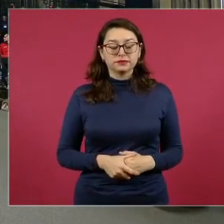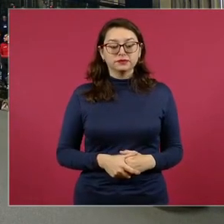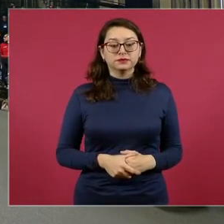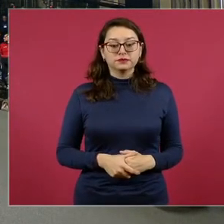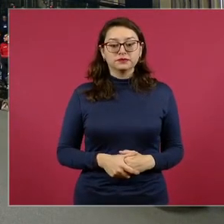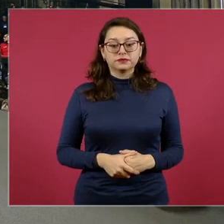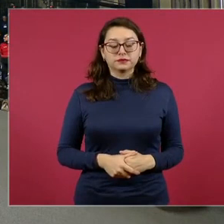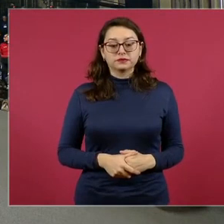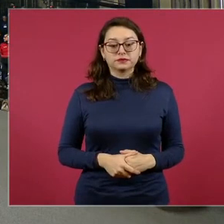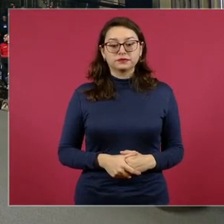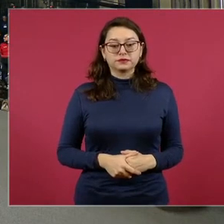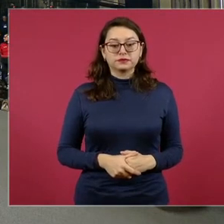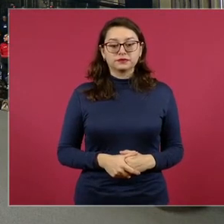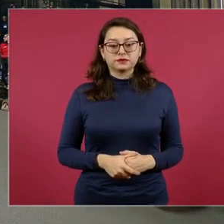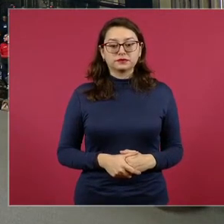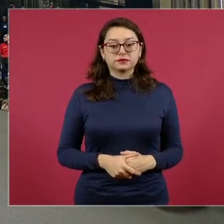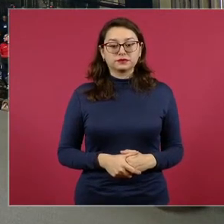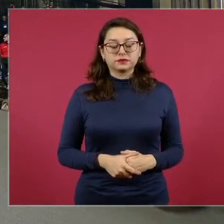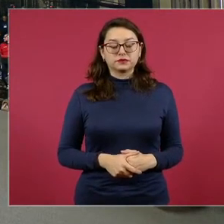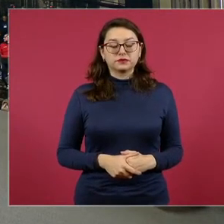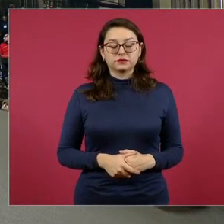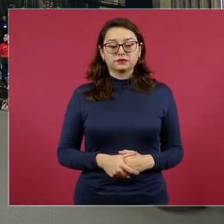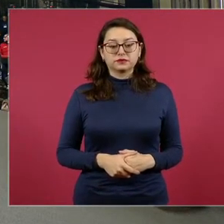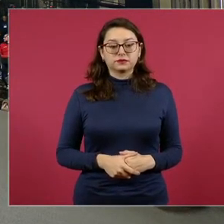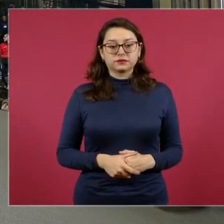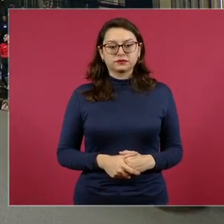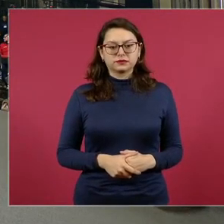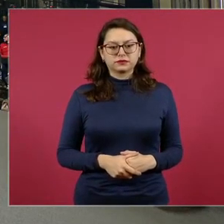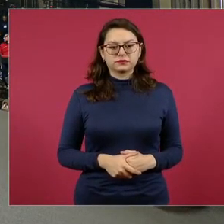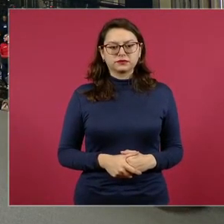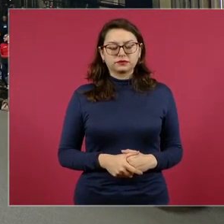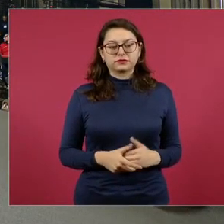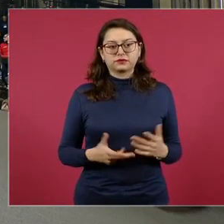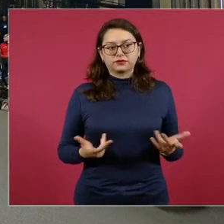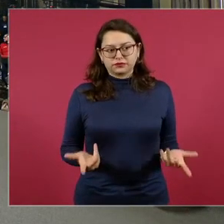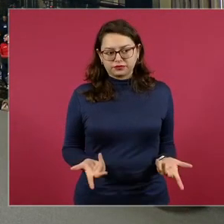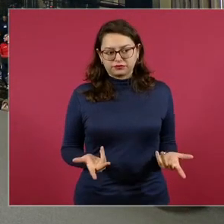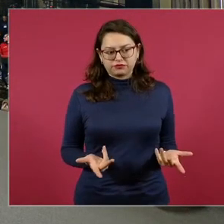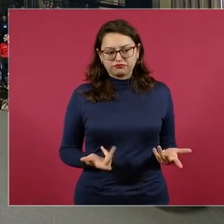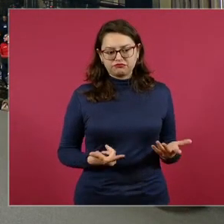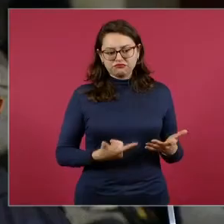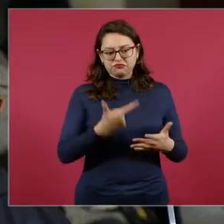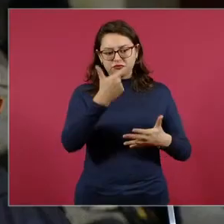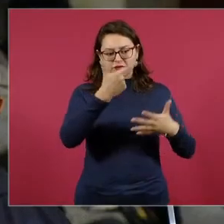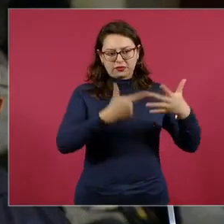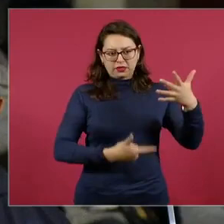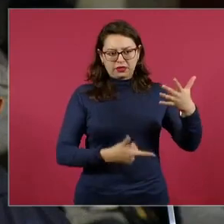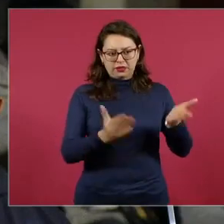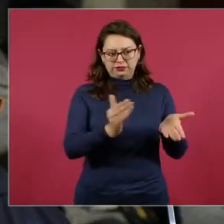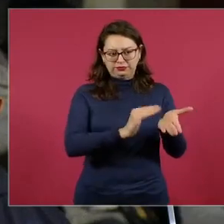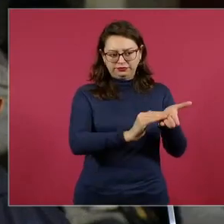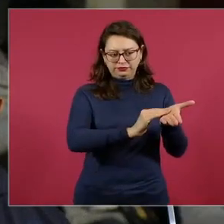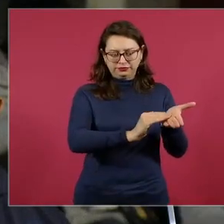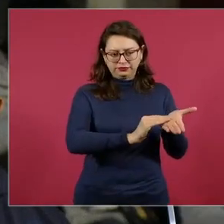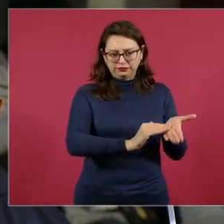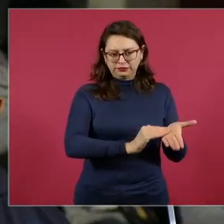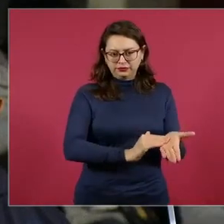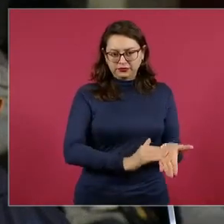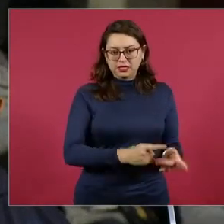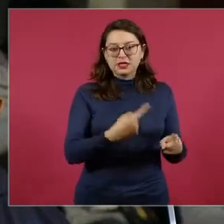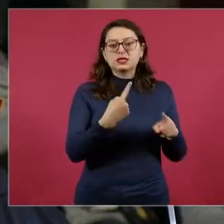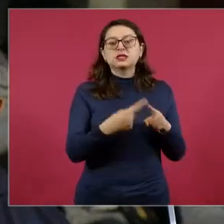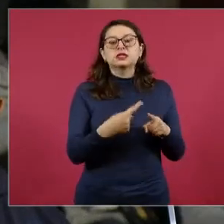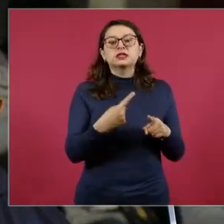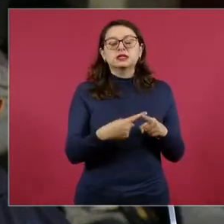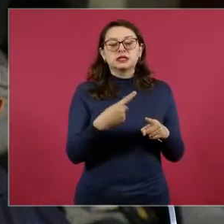Hay esto que señalaba, ¿quiénes darían de baja a las personas localizadas en este ejercicio si